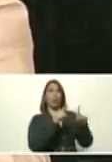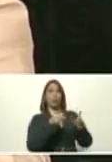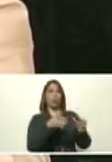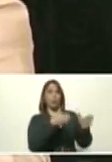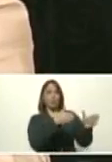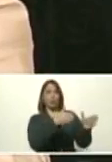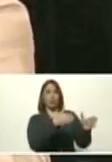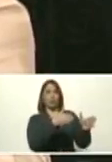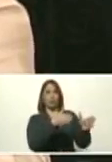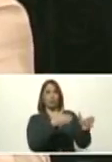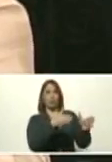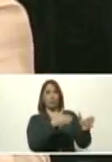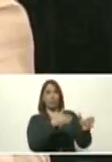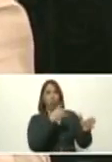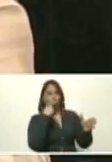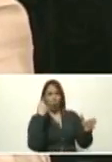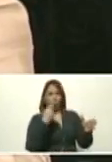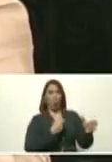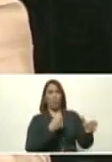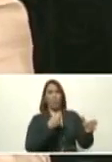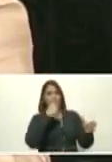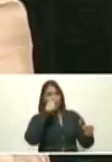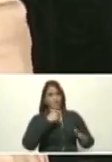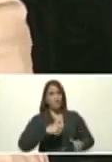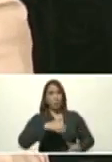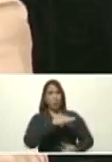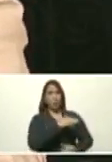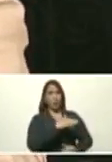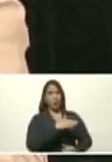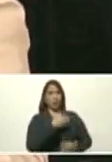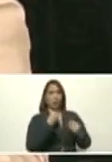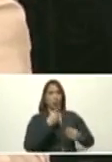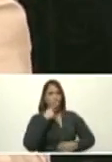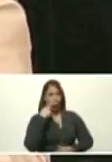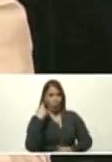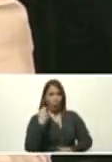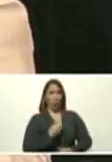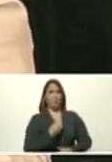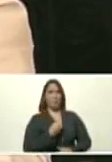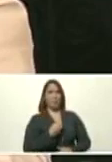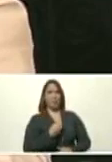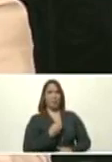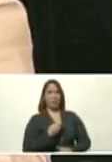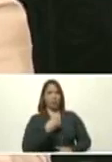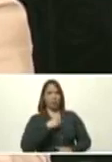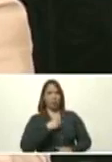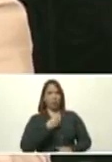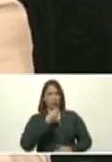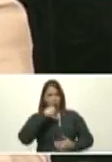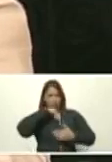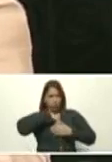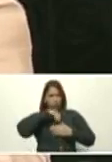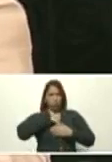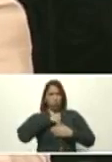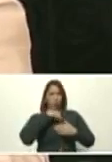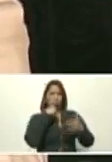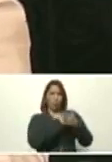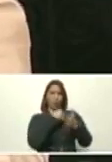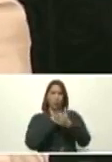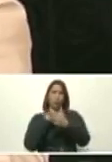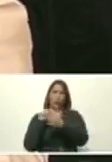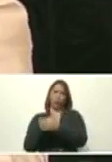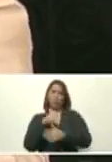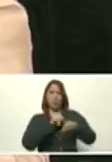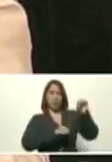camino como hombres de pueblo, como hombres que han internalizado la lucha en defensa de